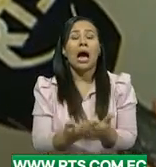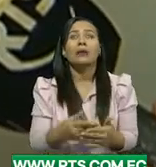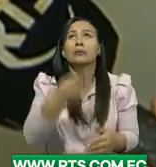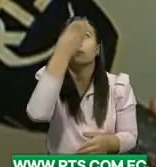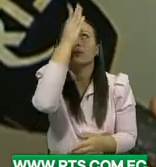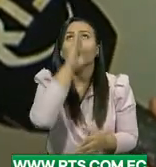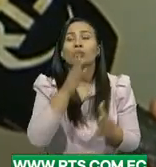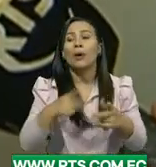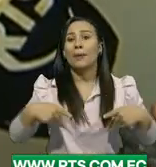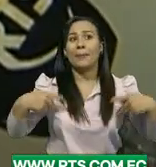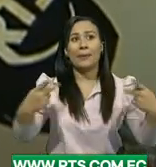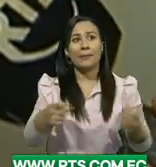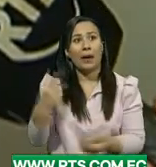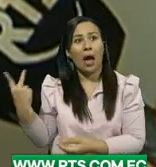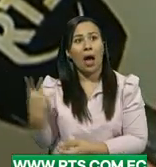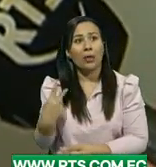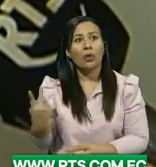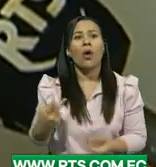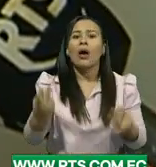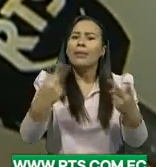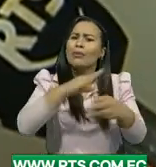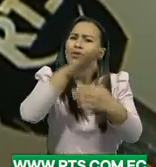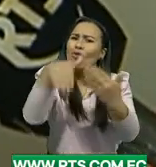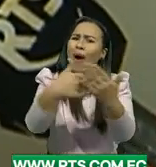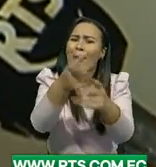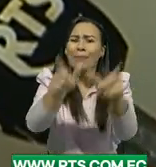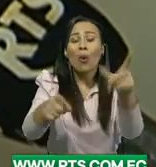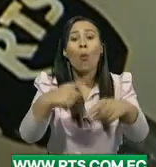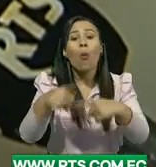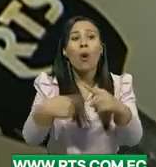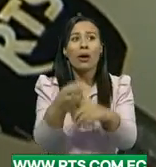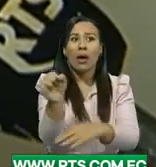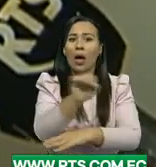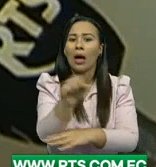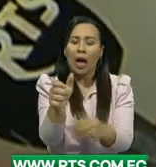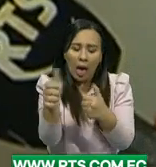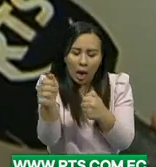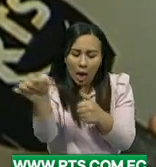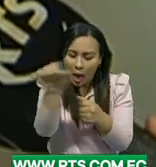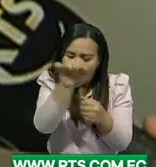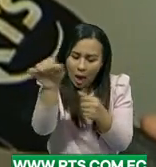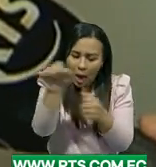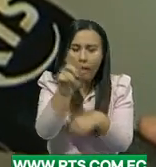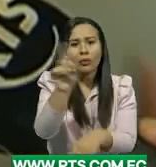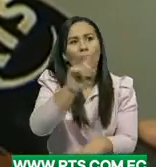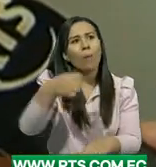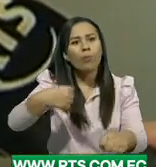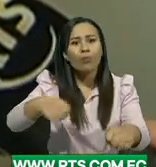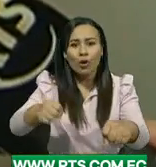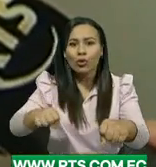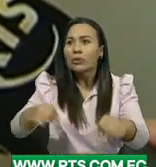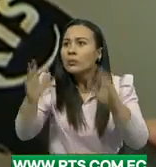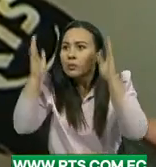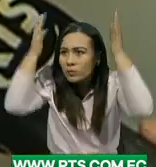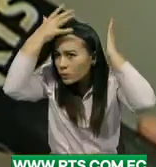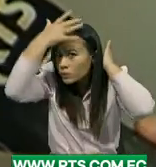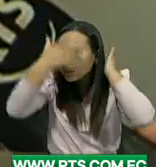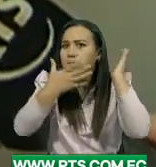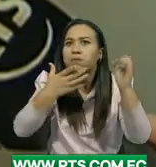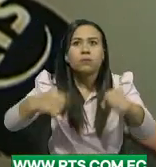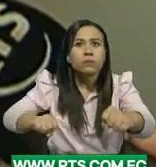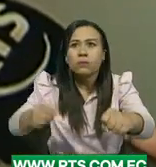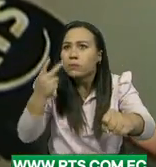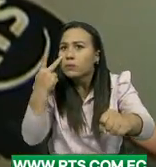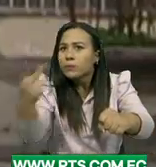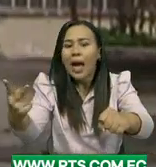dos, pero también le hago un llamado a todos a que al momento de conducir no usemos el celular, así como los motorizados. Nos concentramos al conducir, ellos deberían